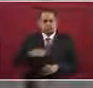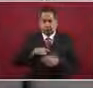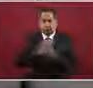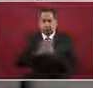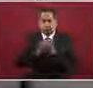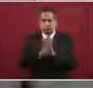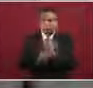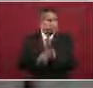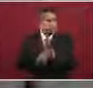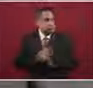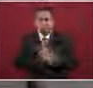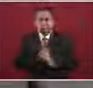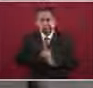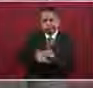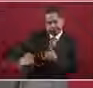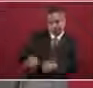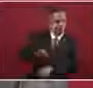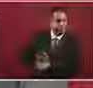es tapadera de nadie.